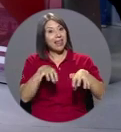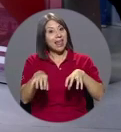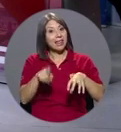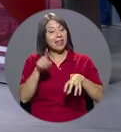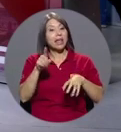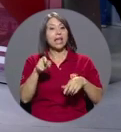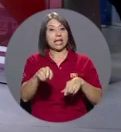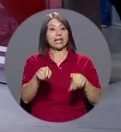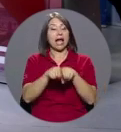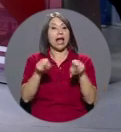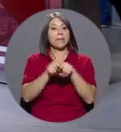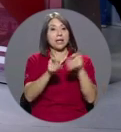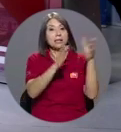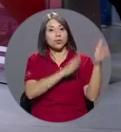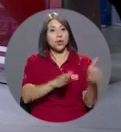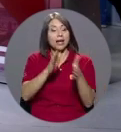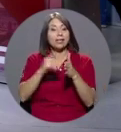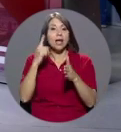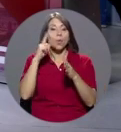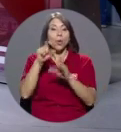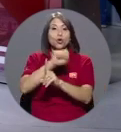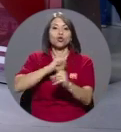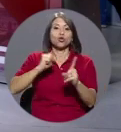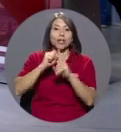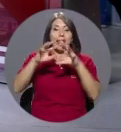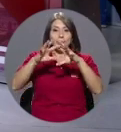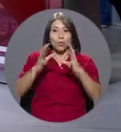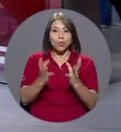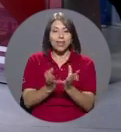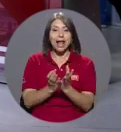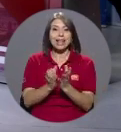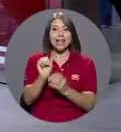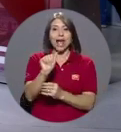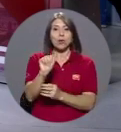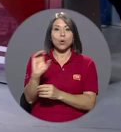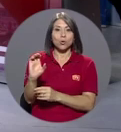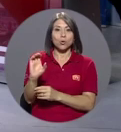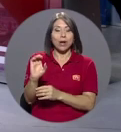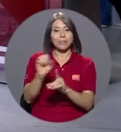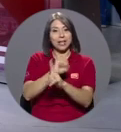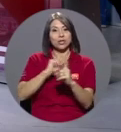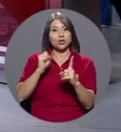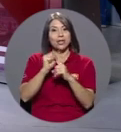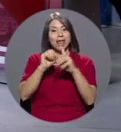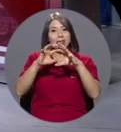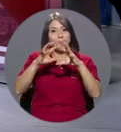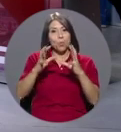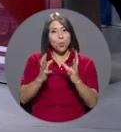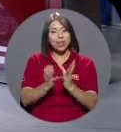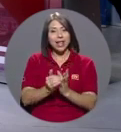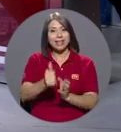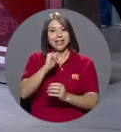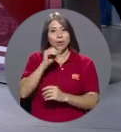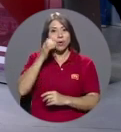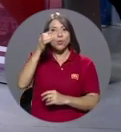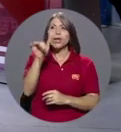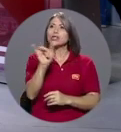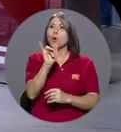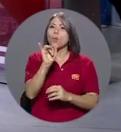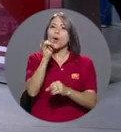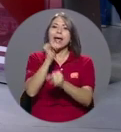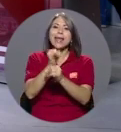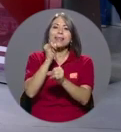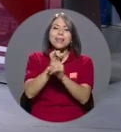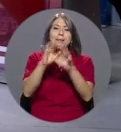actividad es un evento que también es organizado por la Sociedad Mundial de Acuicultura. La Sociedad Mundial de Acuicultura es como el ente